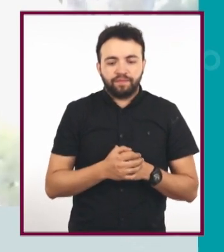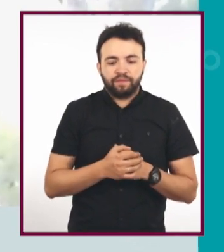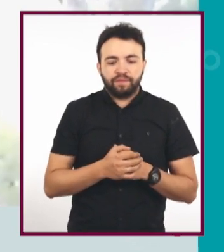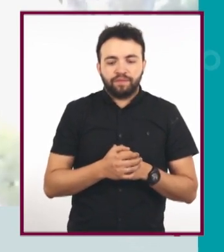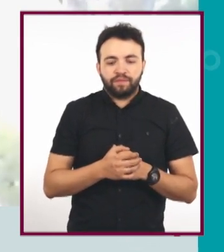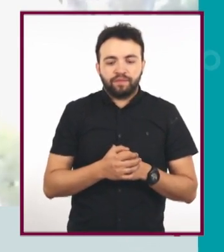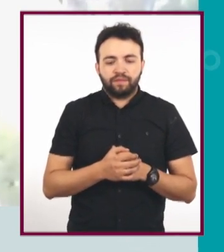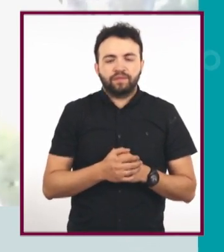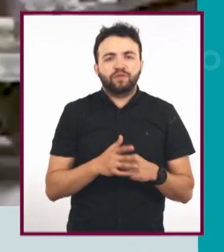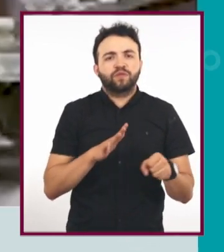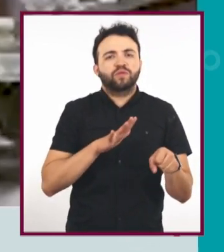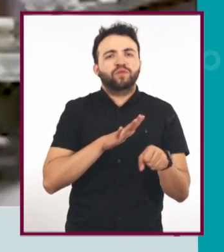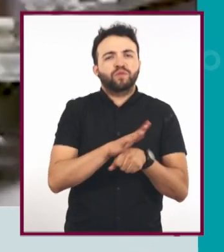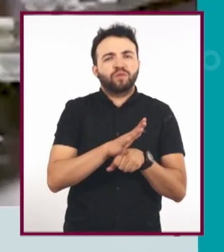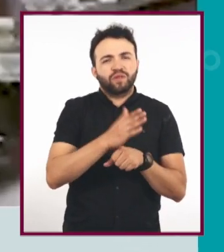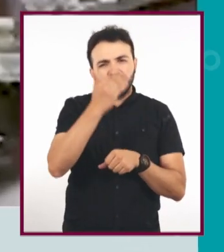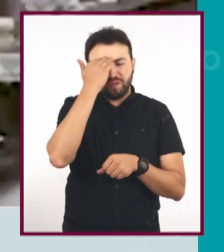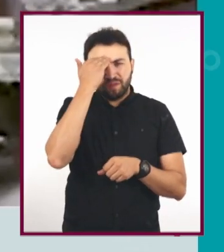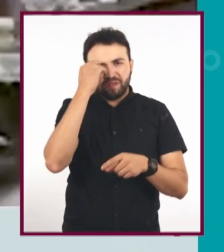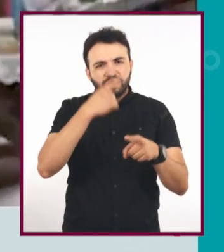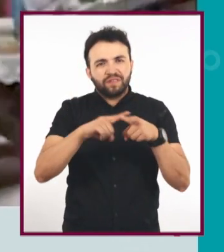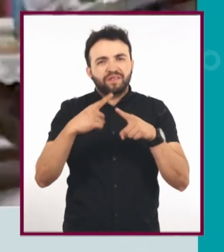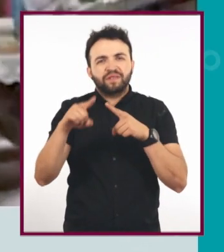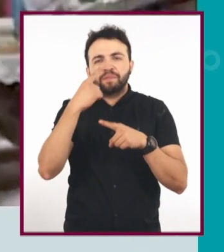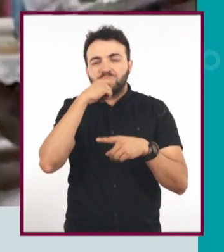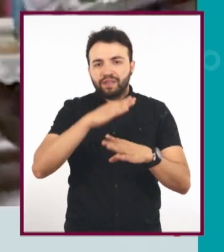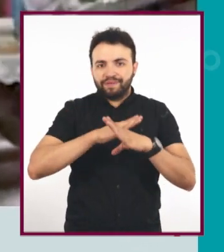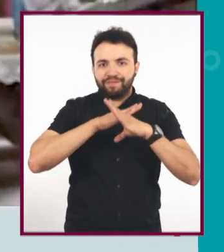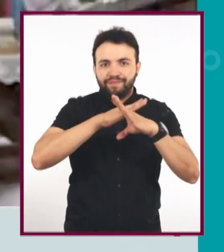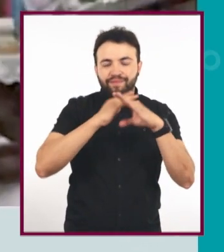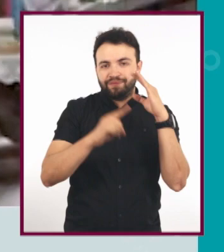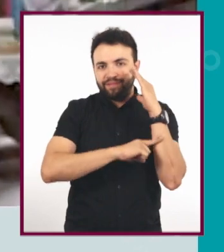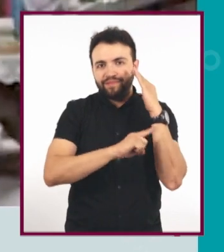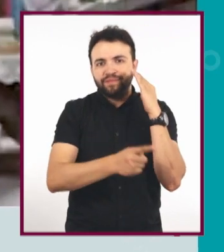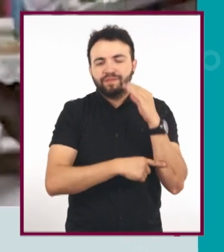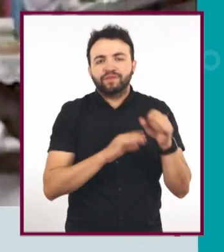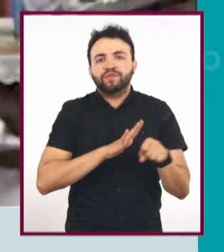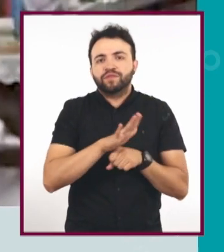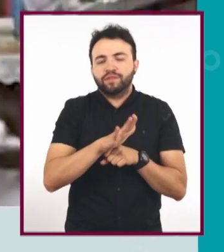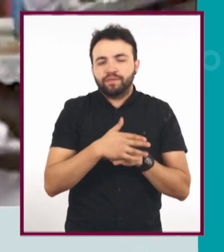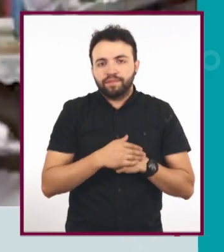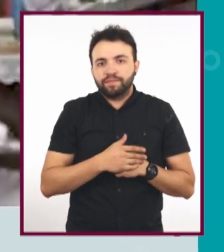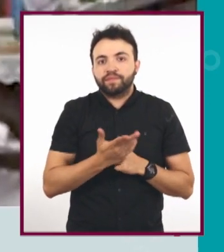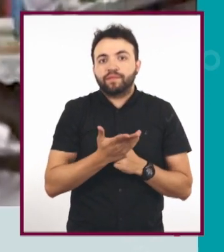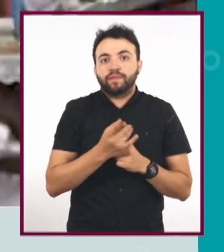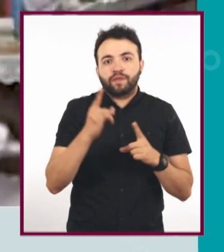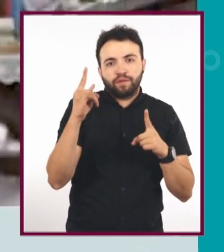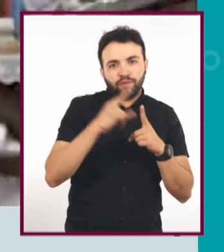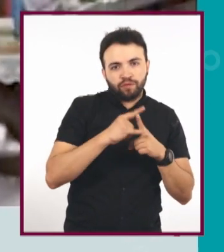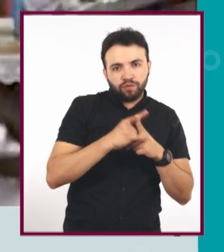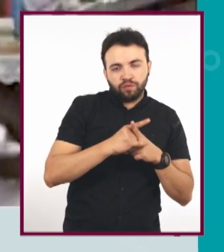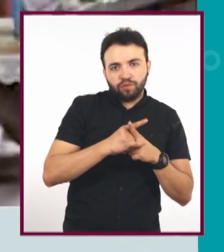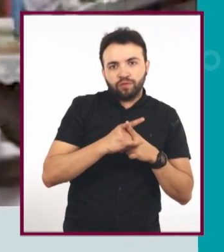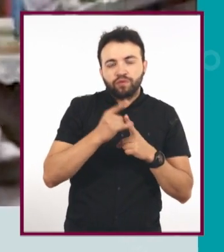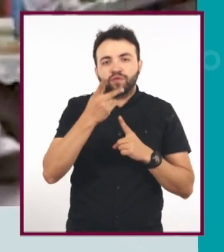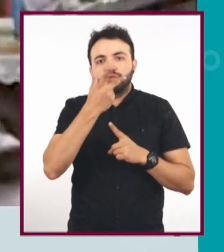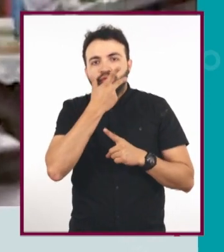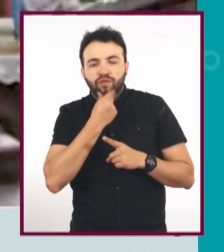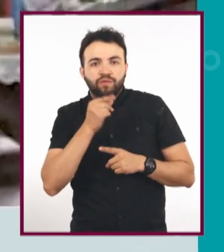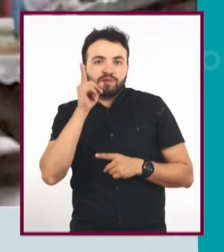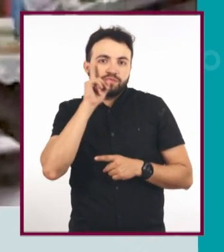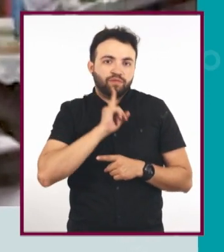sexual a los chavos. En el lugar en el que más puedes pedir información es en los centros de